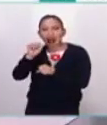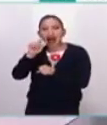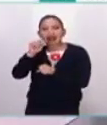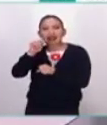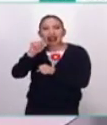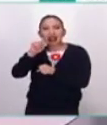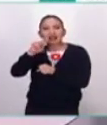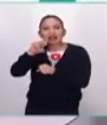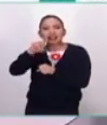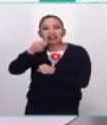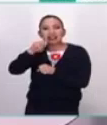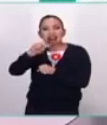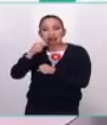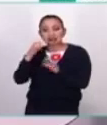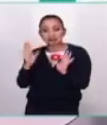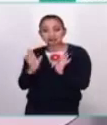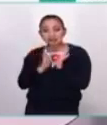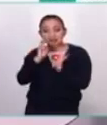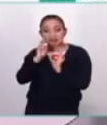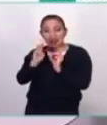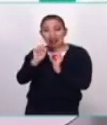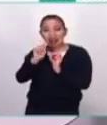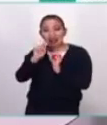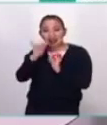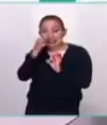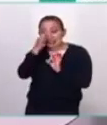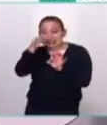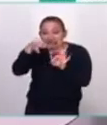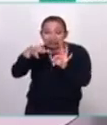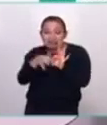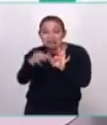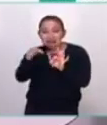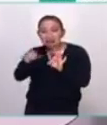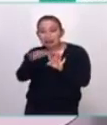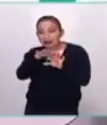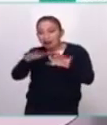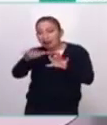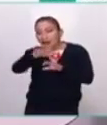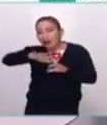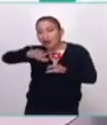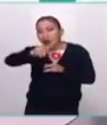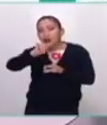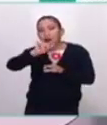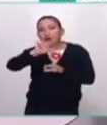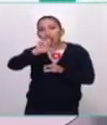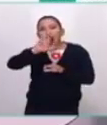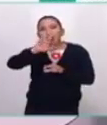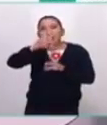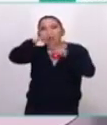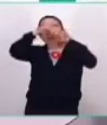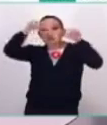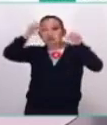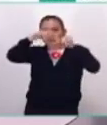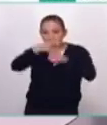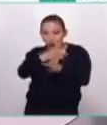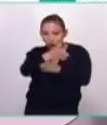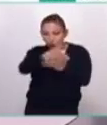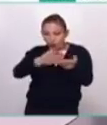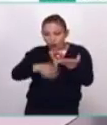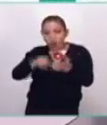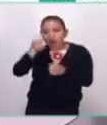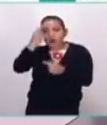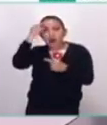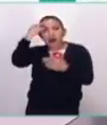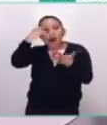Altavista, sorprende mucho que Altavista esté justamente sobre el Trópico de Cáncer y algunos investigadores